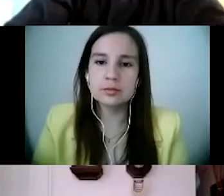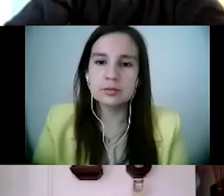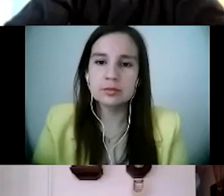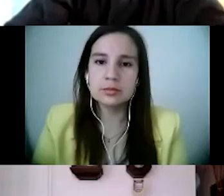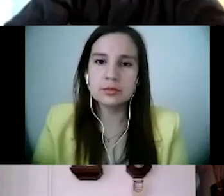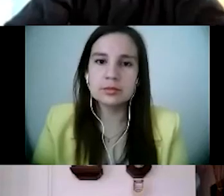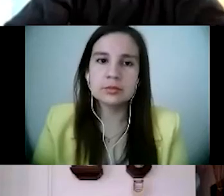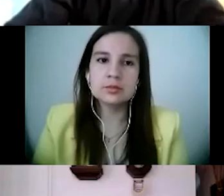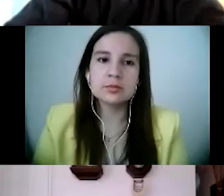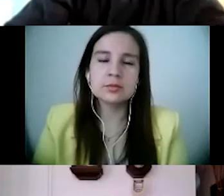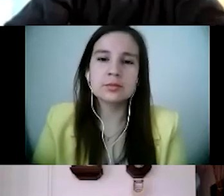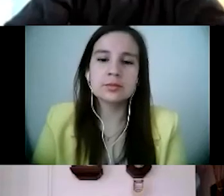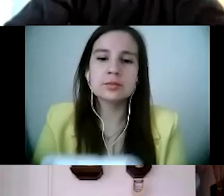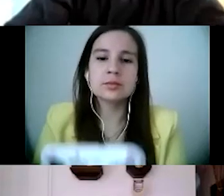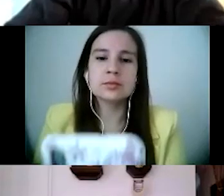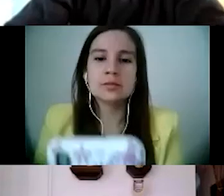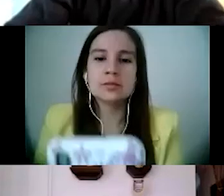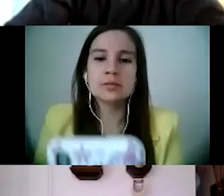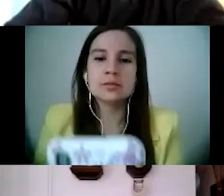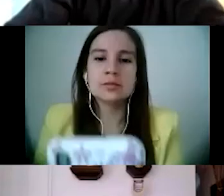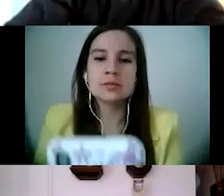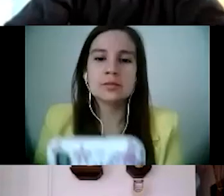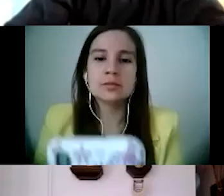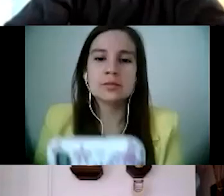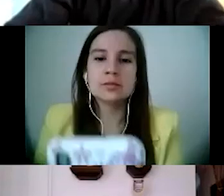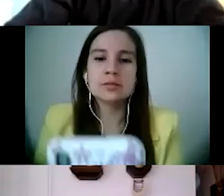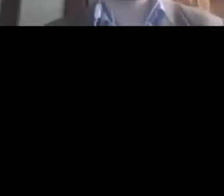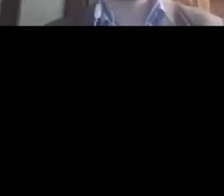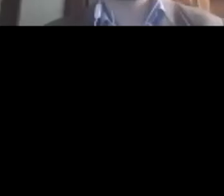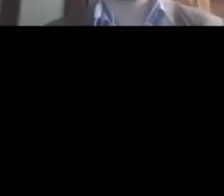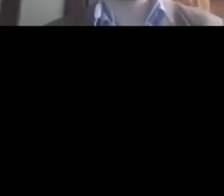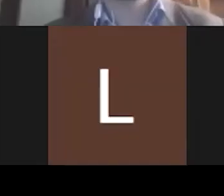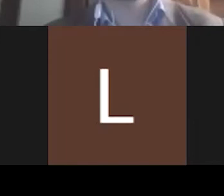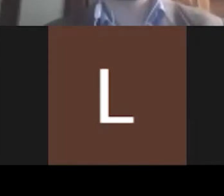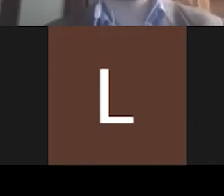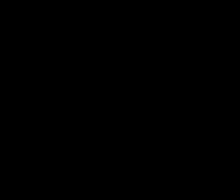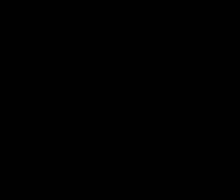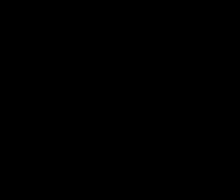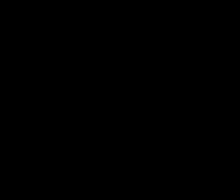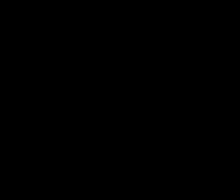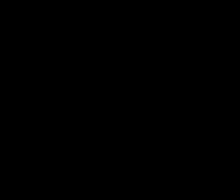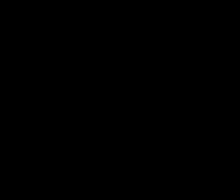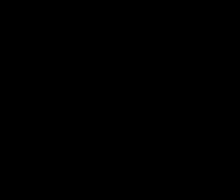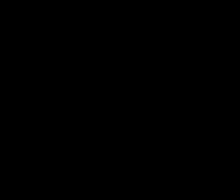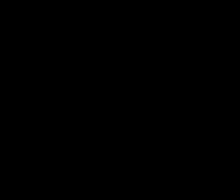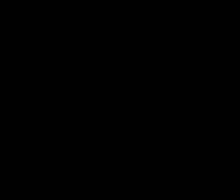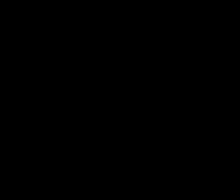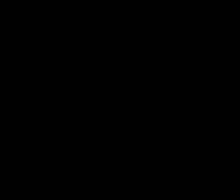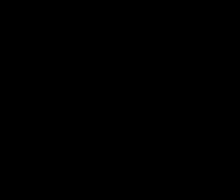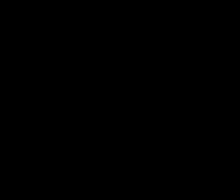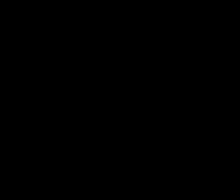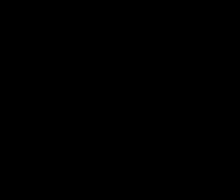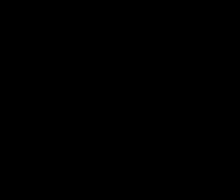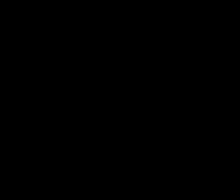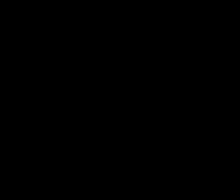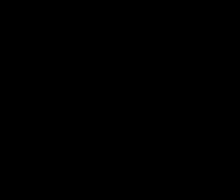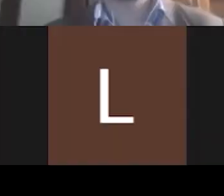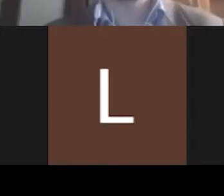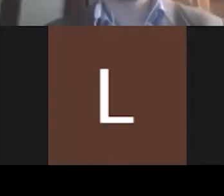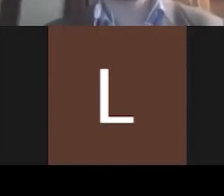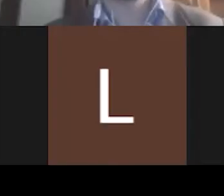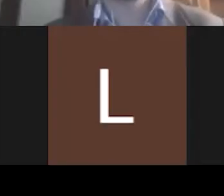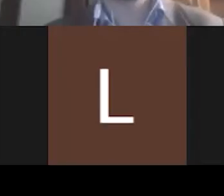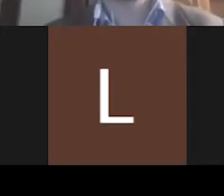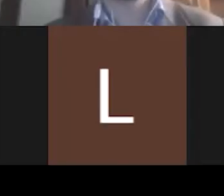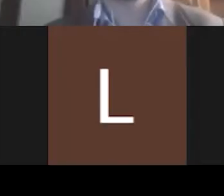Finalmente y para aquellos titulados y tituladas que ingresaron tarde o tuvieron problemas de conexión o bien no